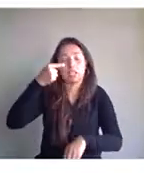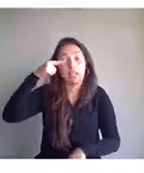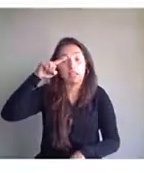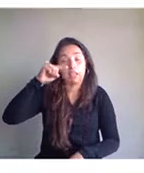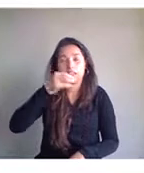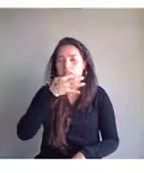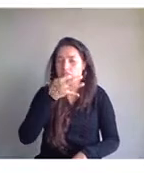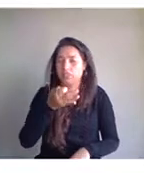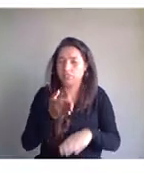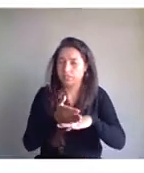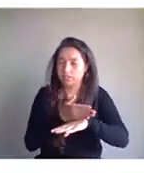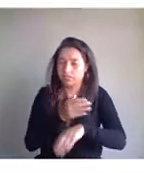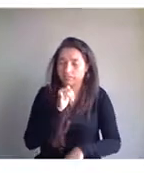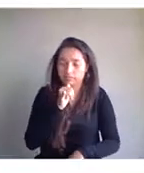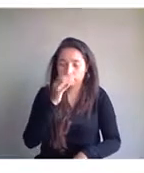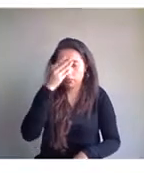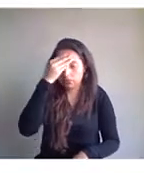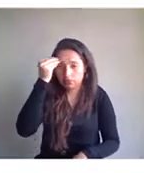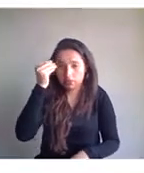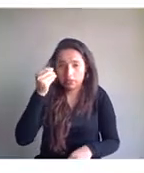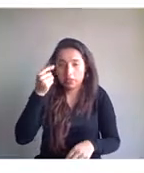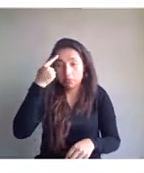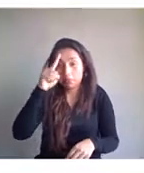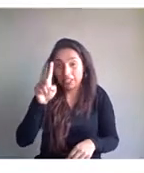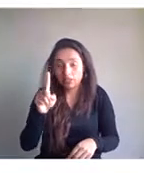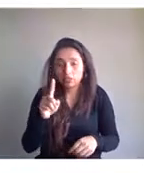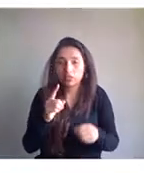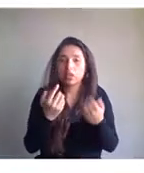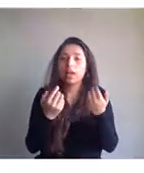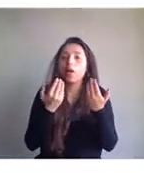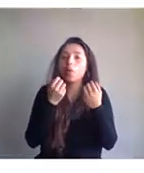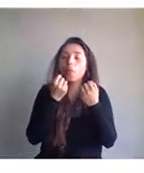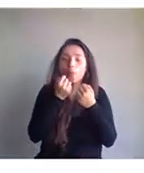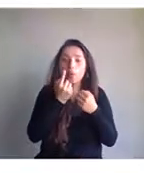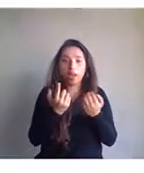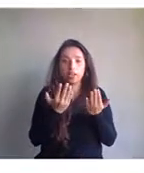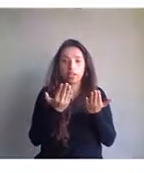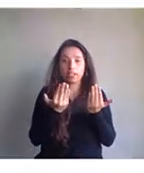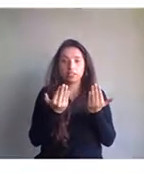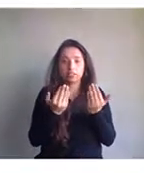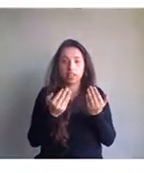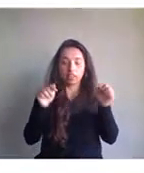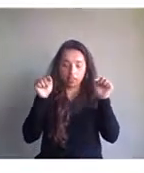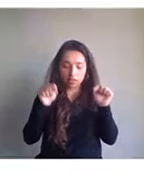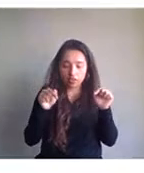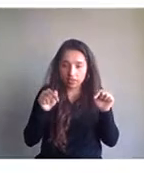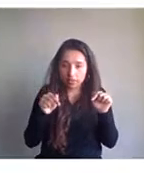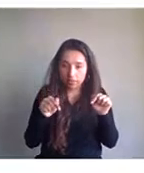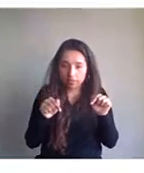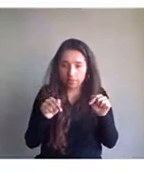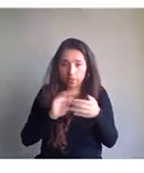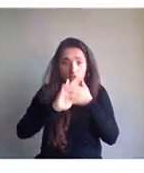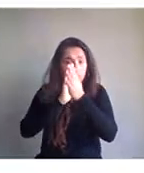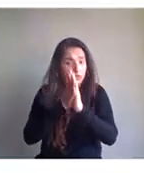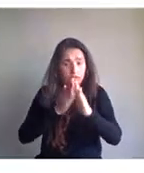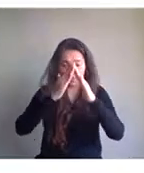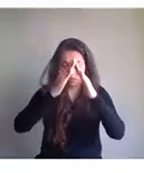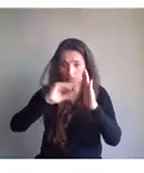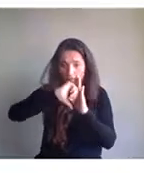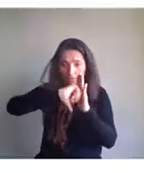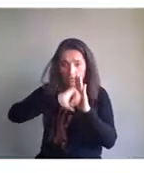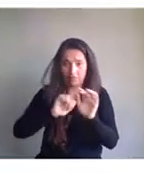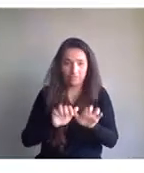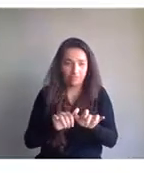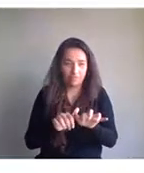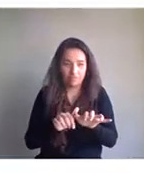de adaptación del trabajo que se dio a la realidad de la digitalización para todos no únicamente para la